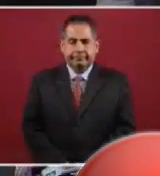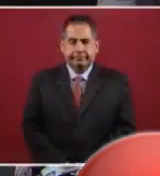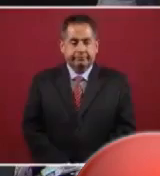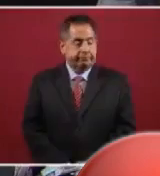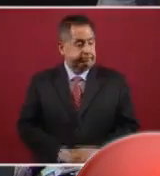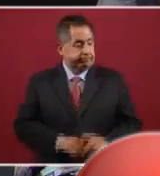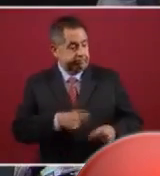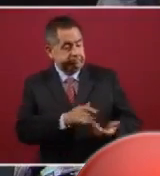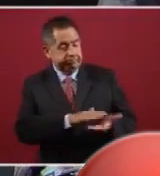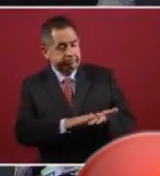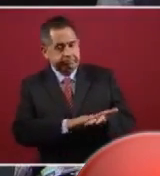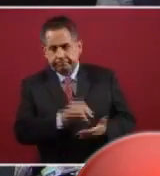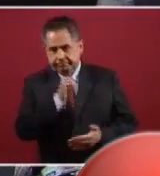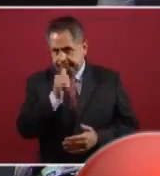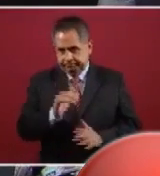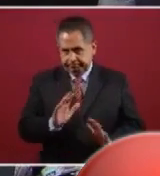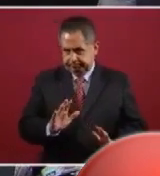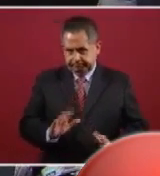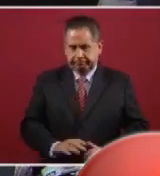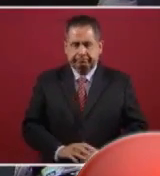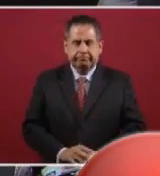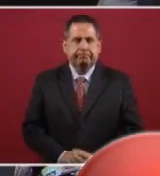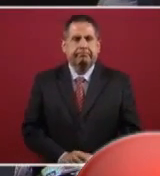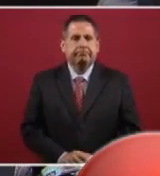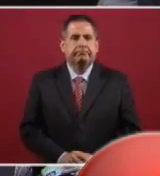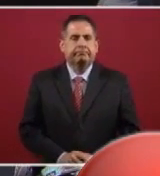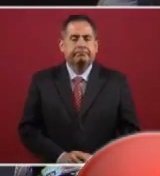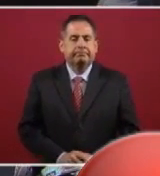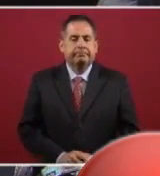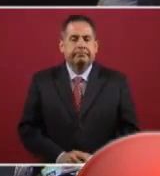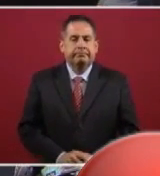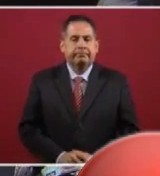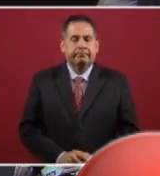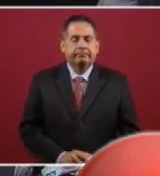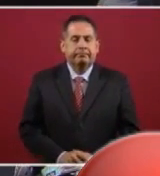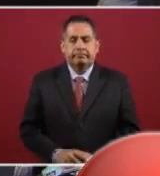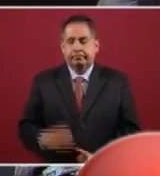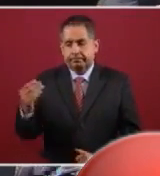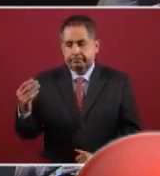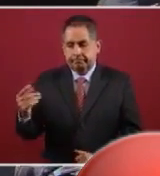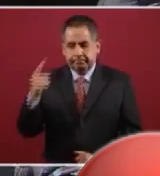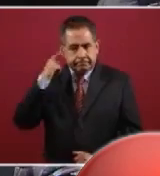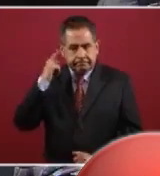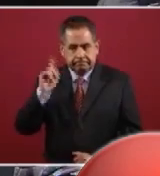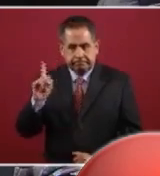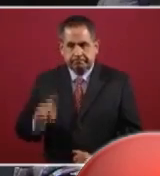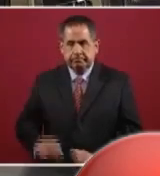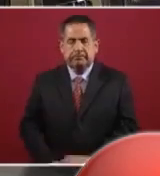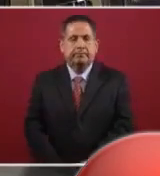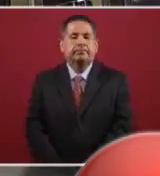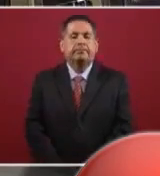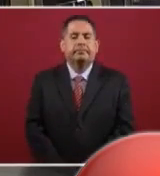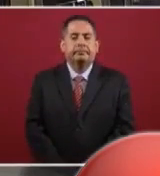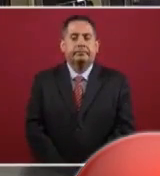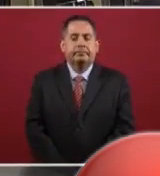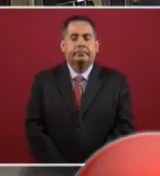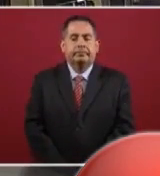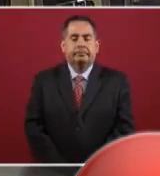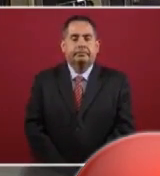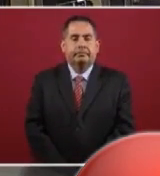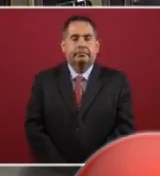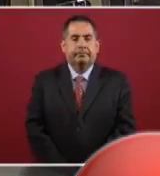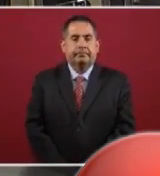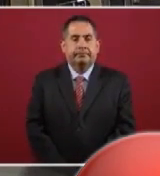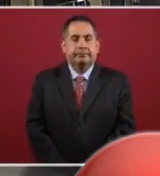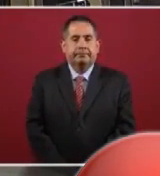¿Le sorprendió ver a la incluye personajes afines a usted como Jake, como Ana Gabriela y